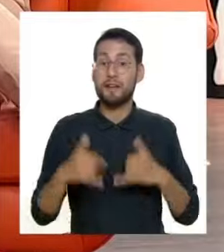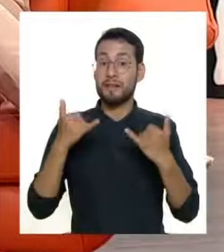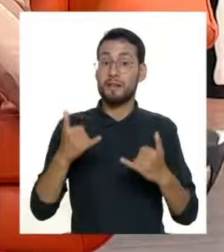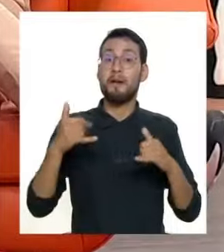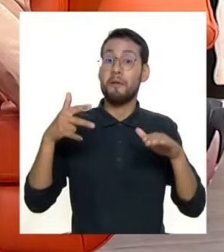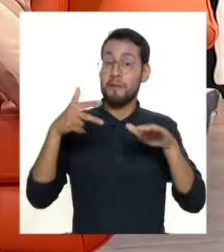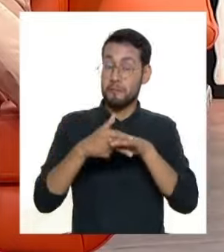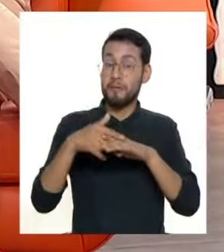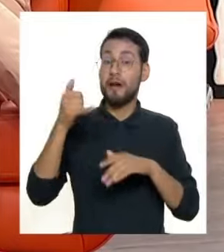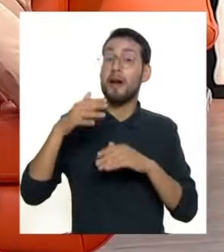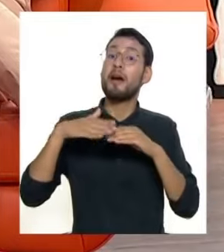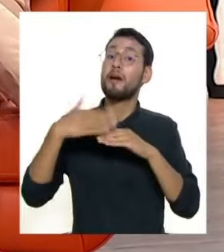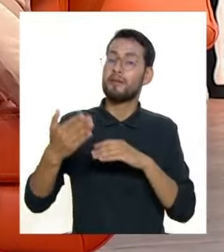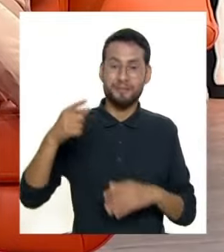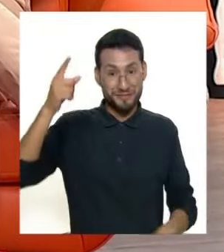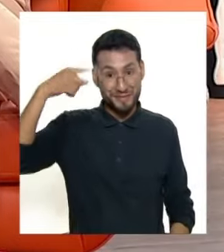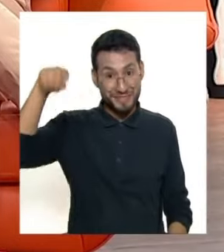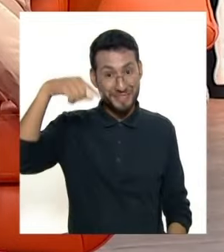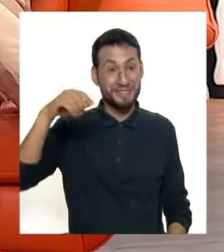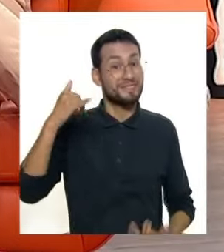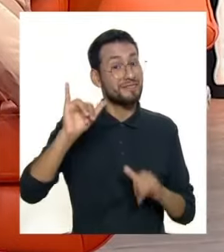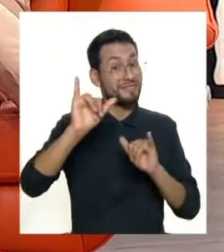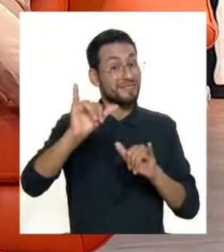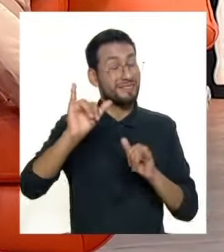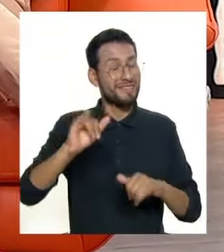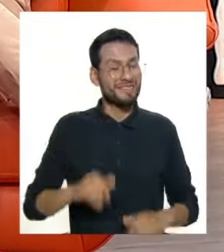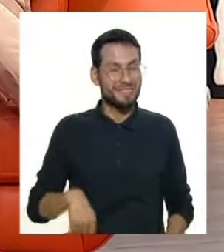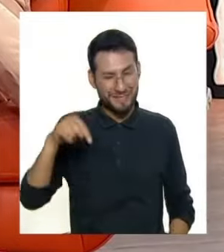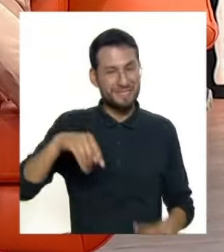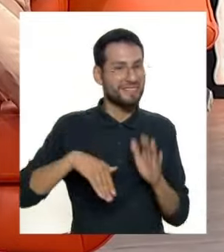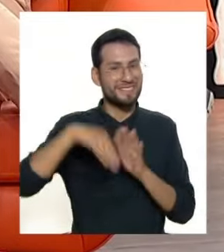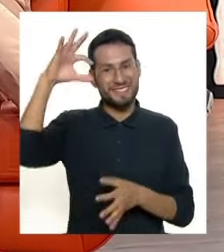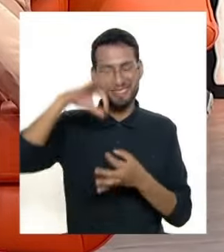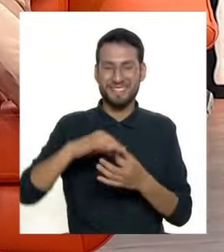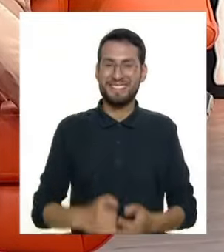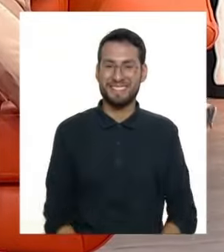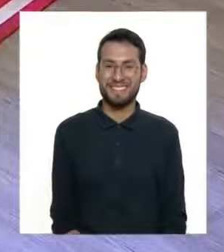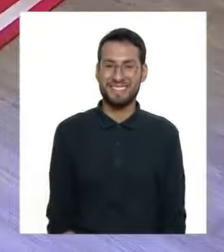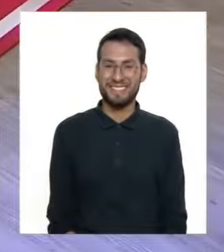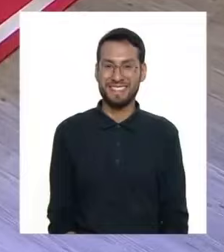una pausa y luego de la pausa regresamos, así que no te muevas, esto es Más Conectados.